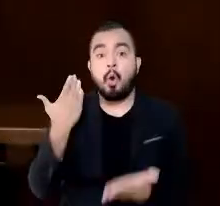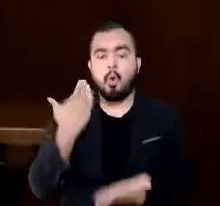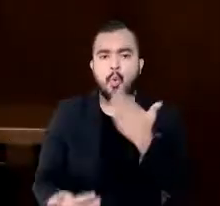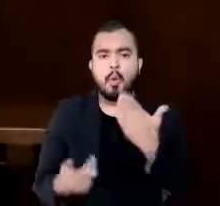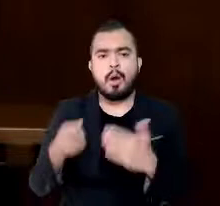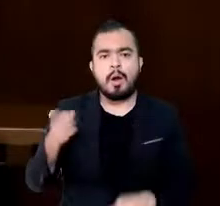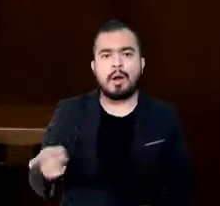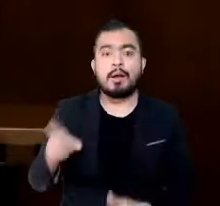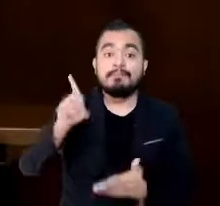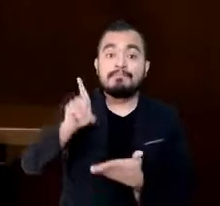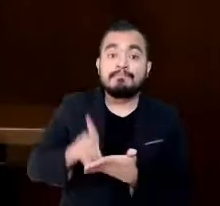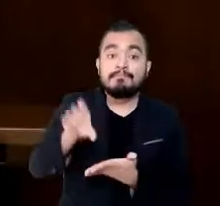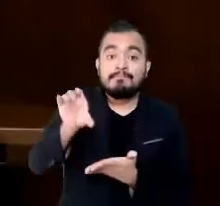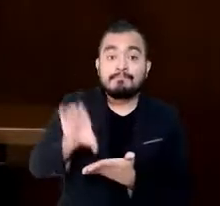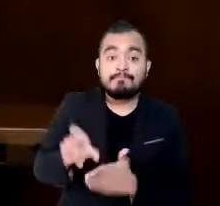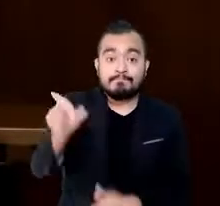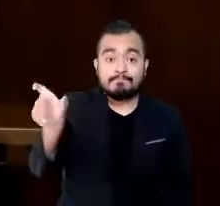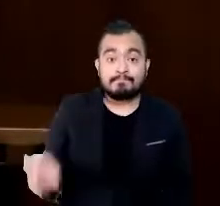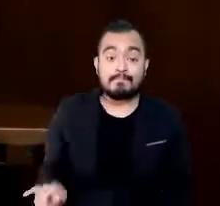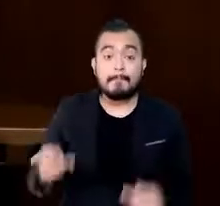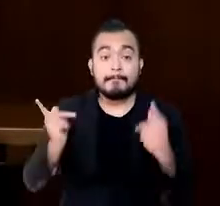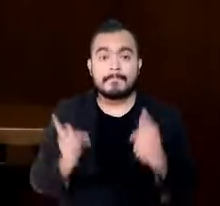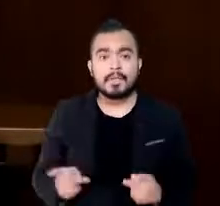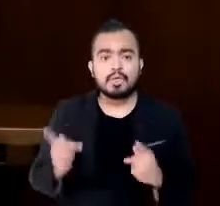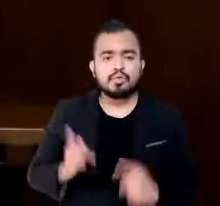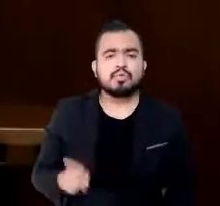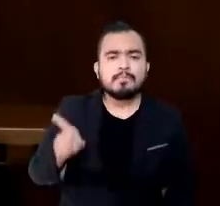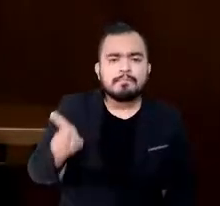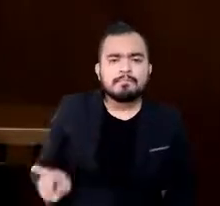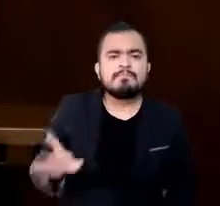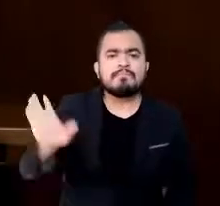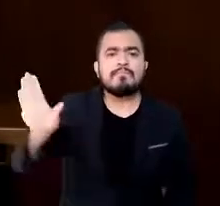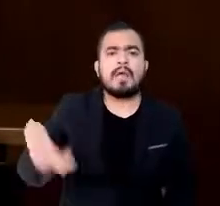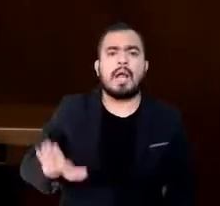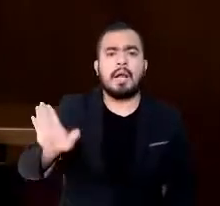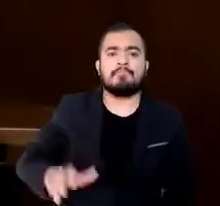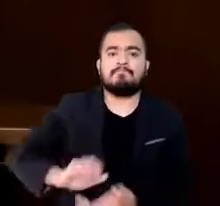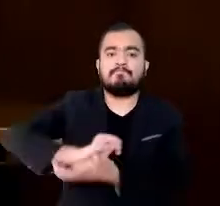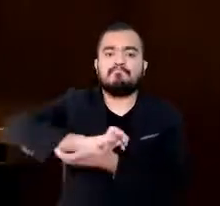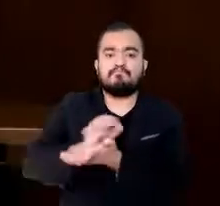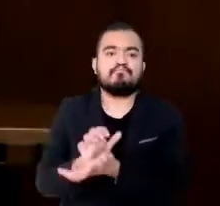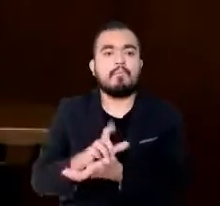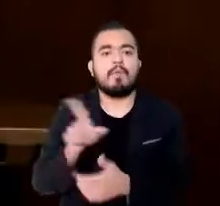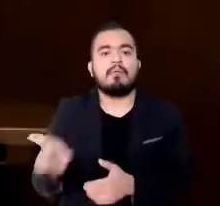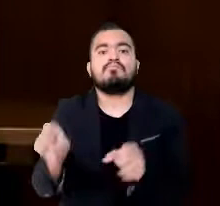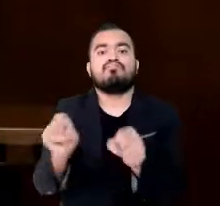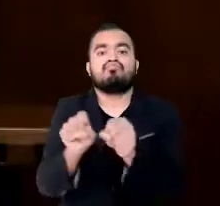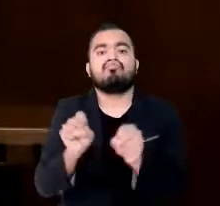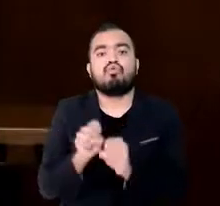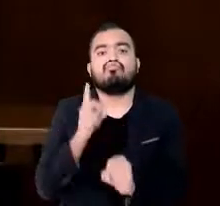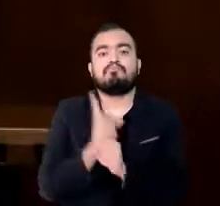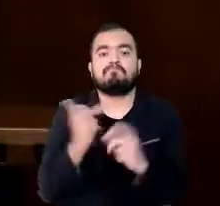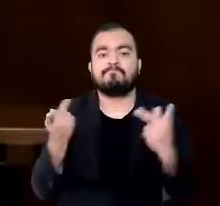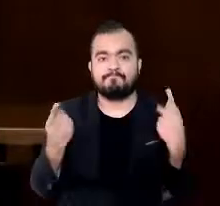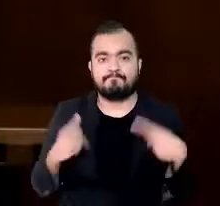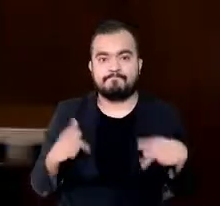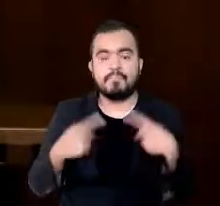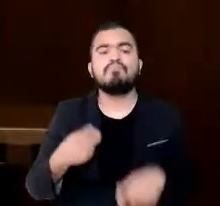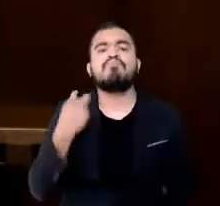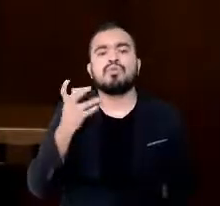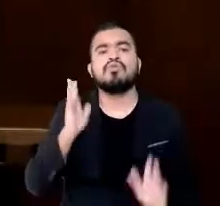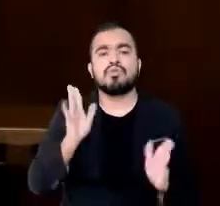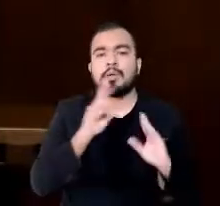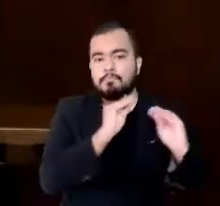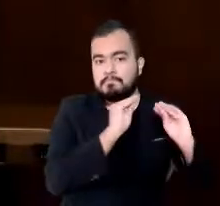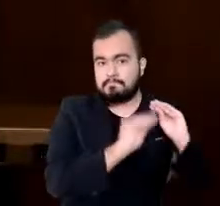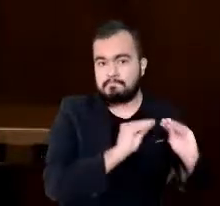de discapacidad de una persona puede ser vista como un elemento discriminatorio en la sociedad. Por ello, se han desarrollado normas que protegen